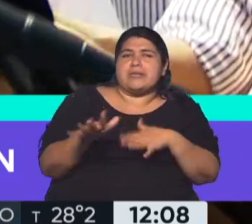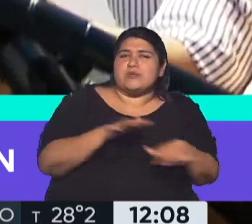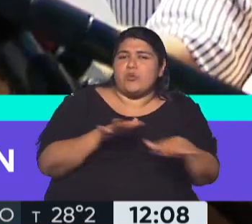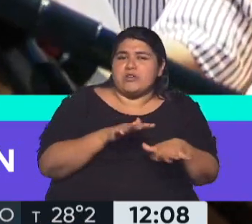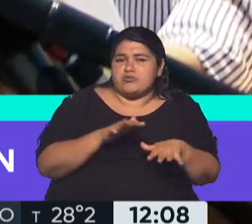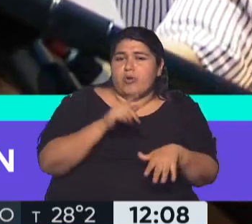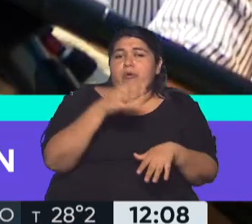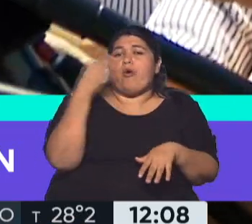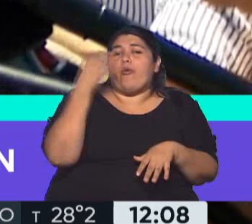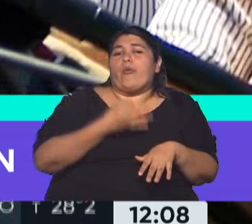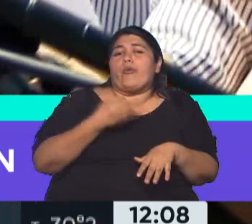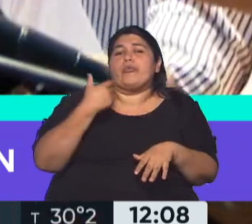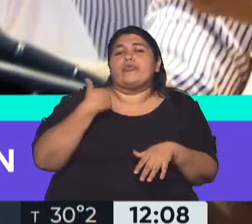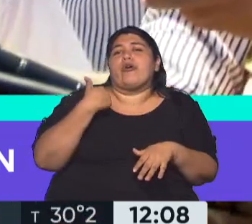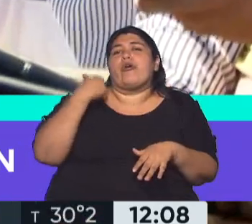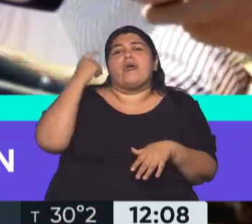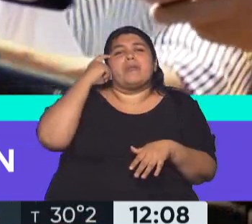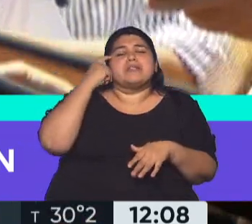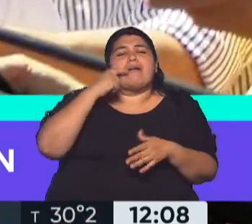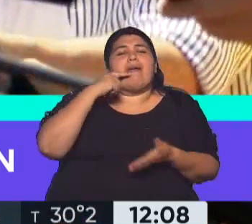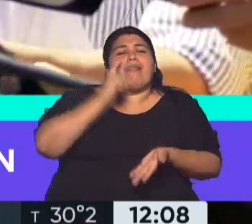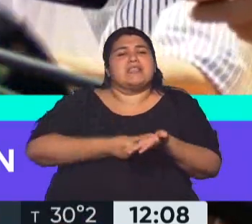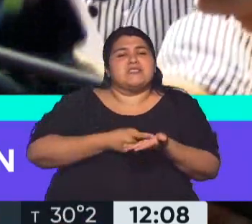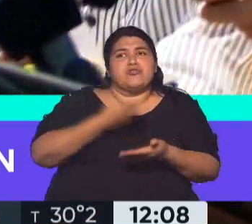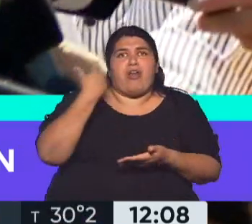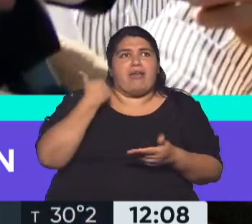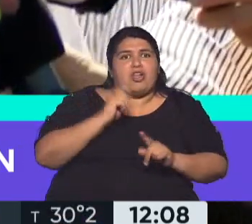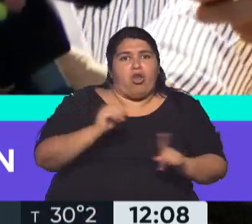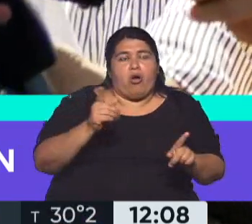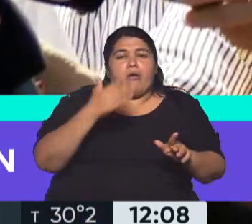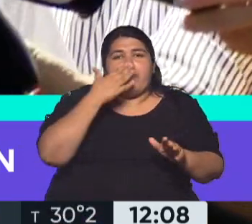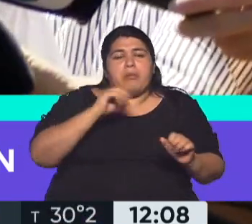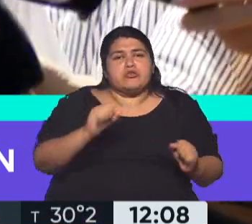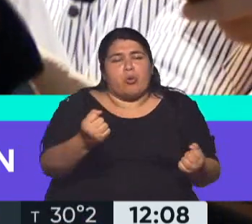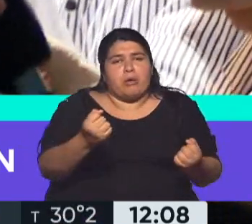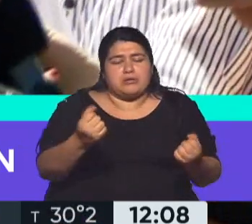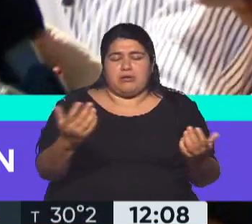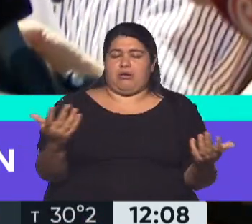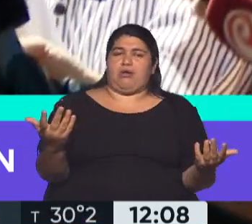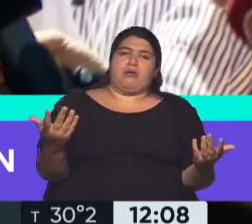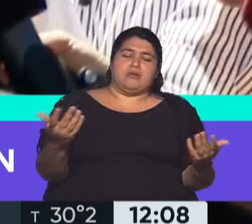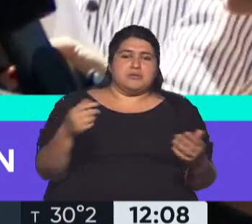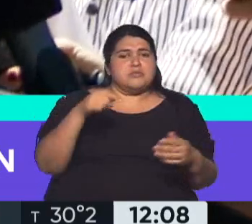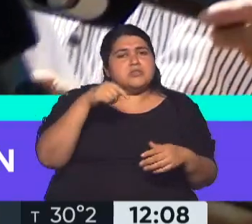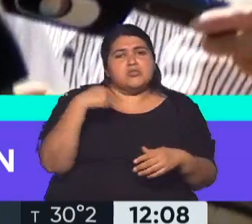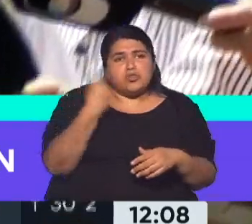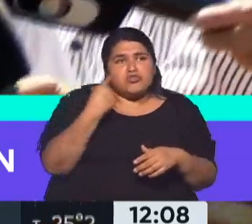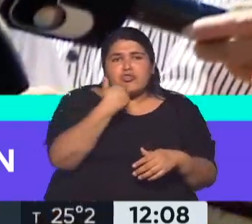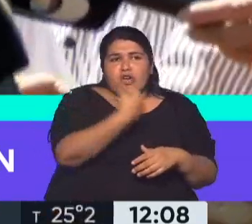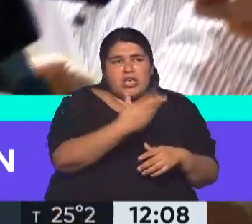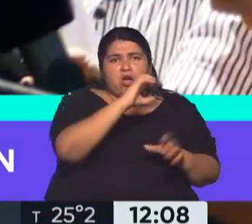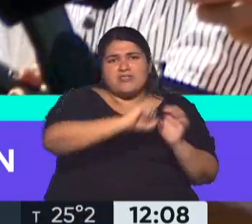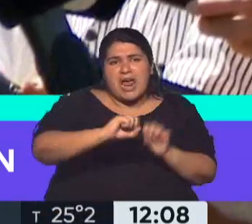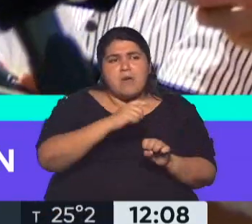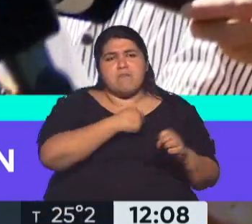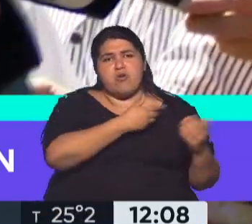una determinación que nosotros consideramos que no tendría que haber pasado, se suspendió. Porque nosotros trajimos a los chicos nuevamente a la